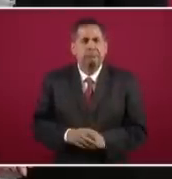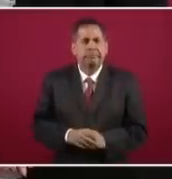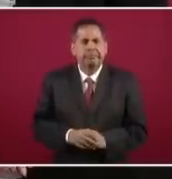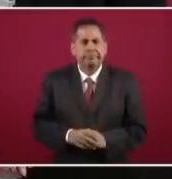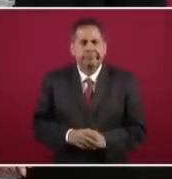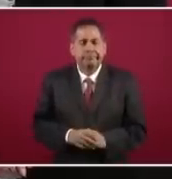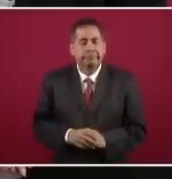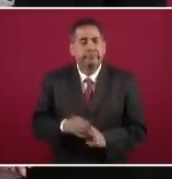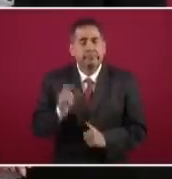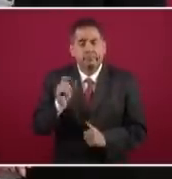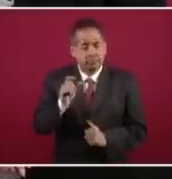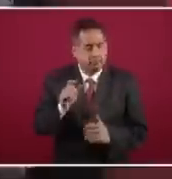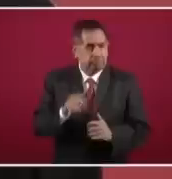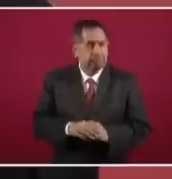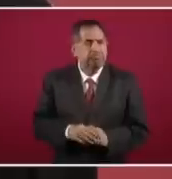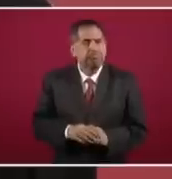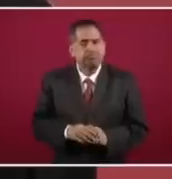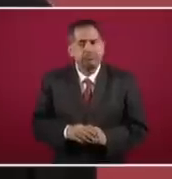Cuando